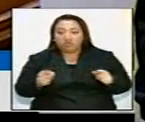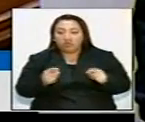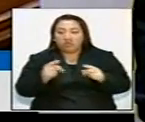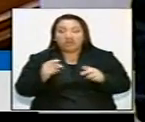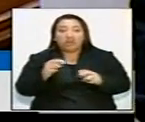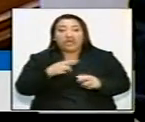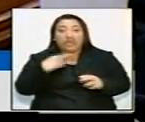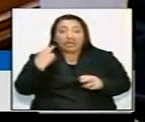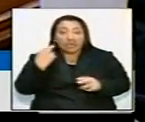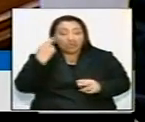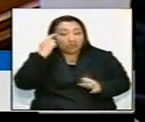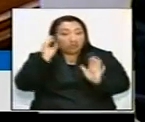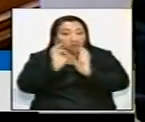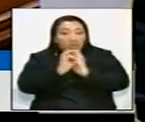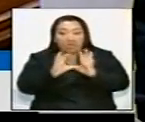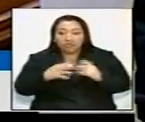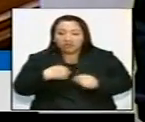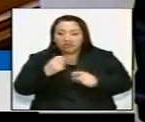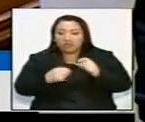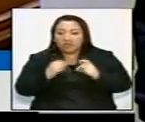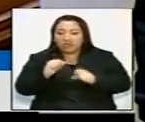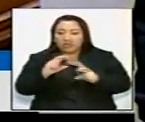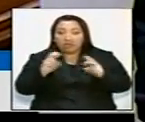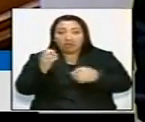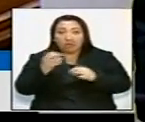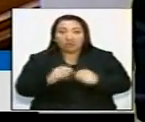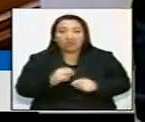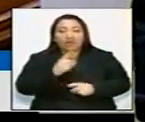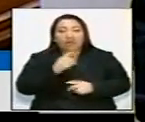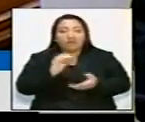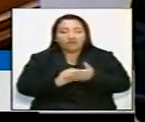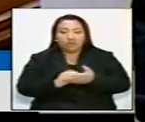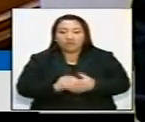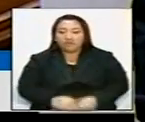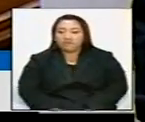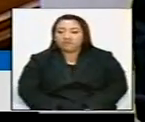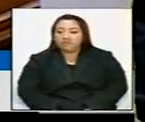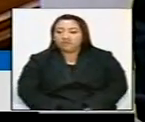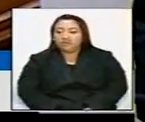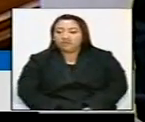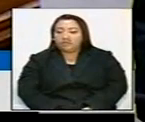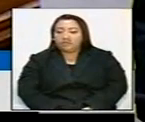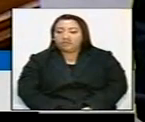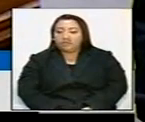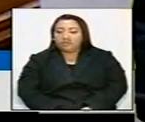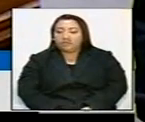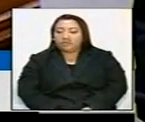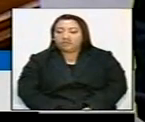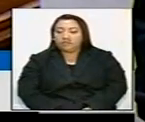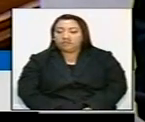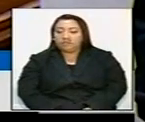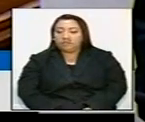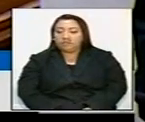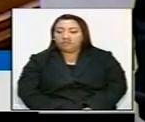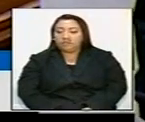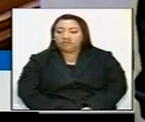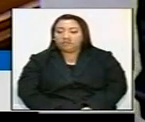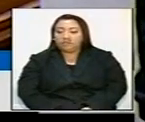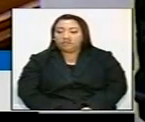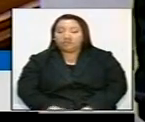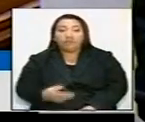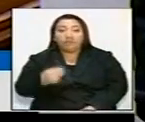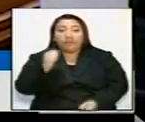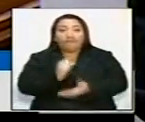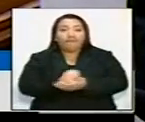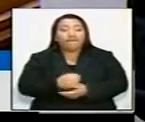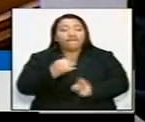riesgo que aceptarán los actores económicos cada vez será mayor, y es esta inversión que se generará lo que ha probado